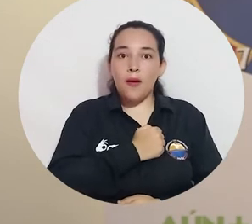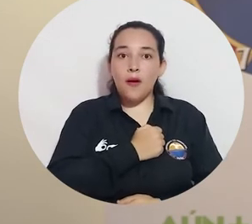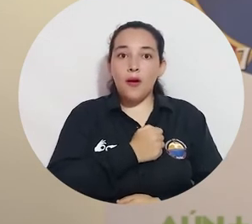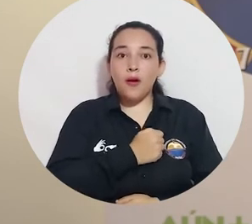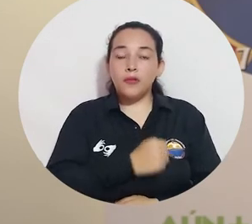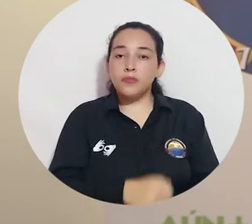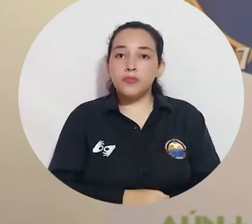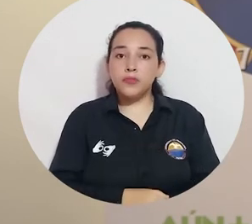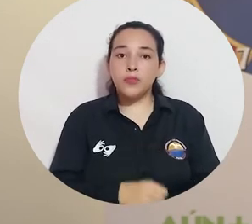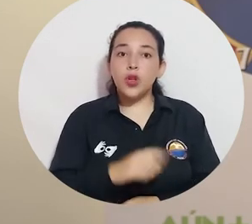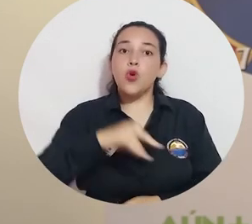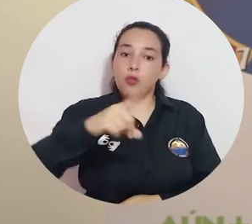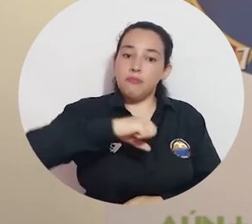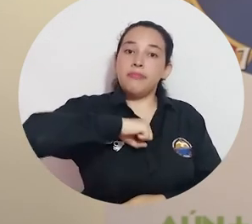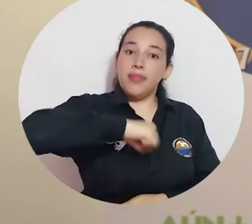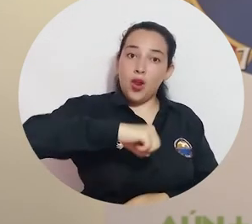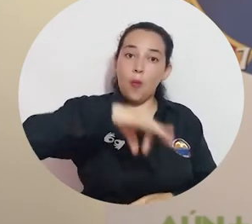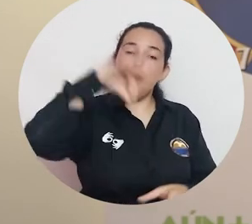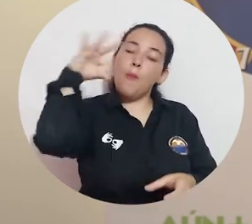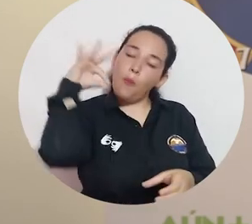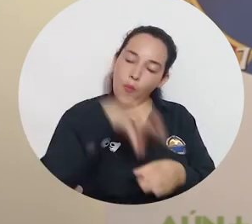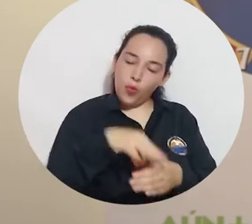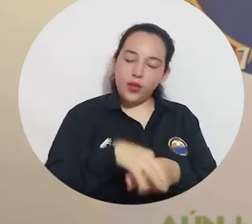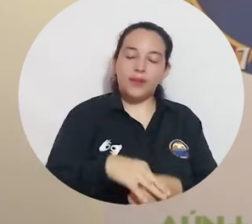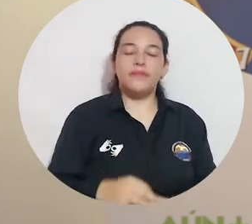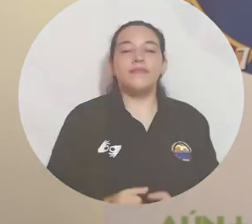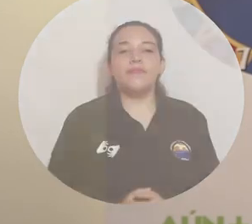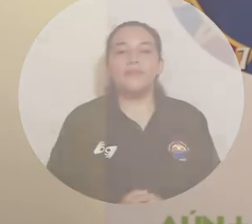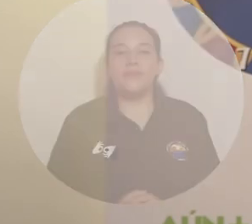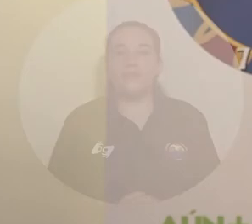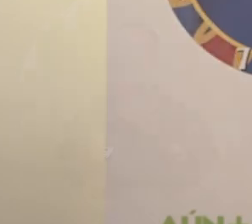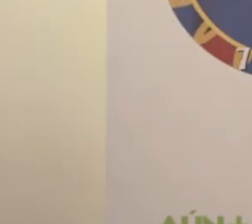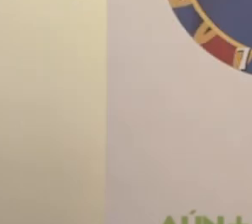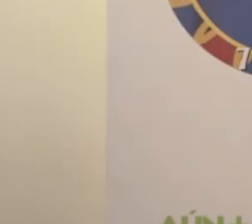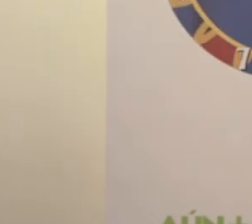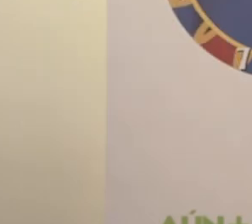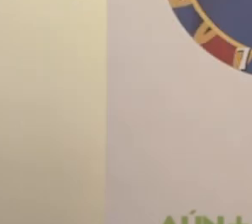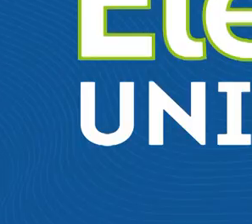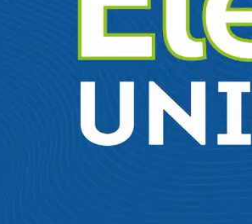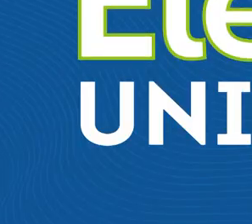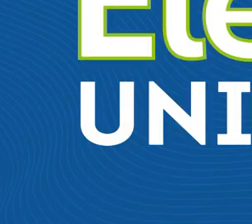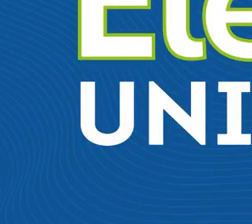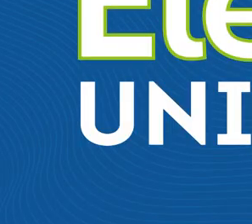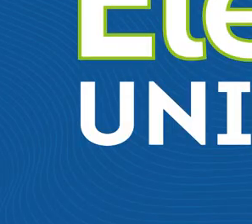nos quedemos sin ejercer ese derecho a elegir. ¡Voten!